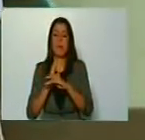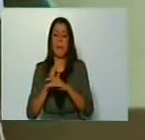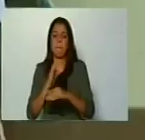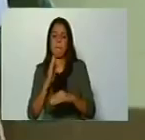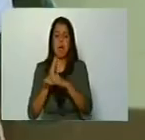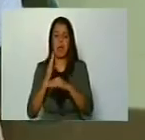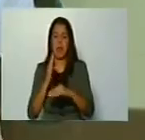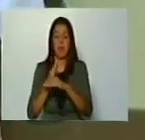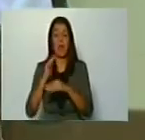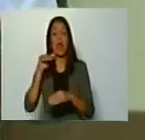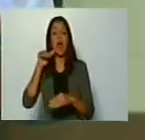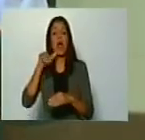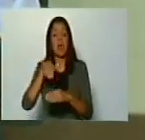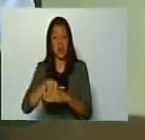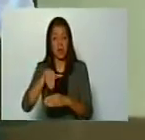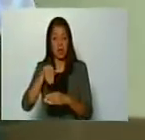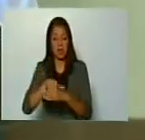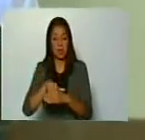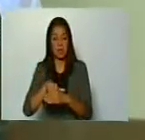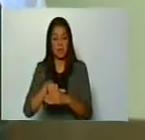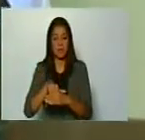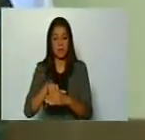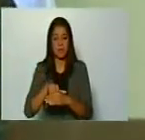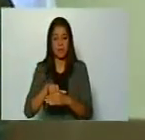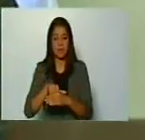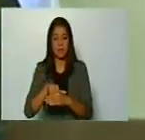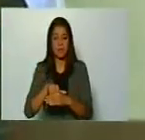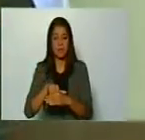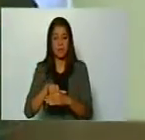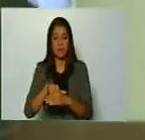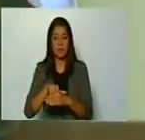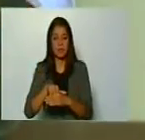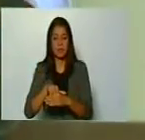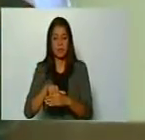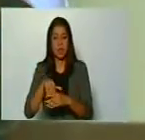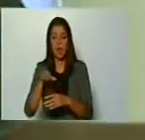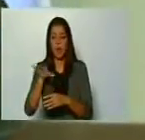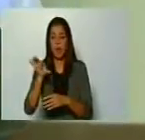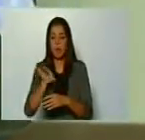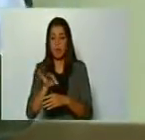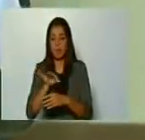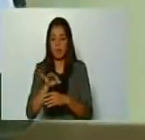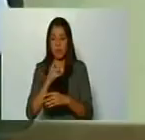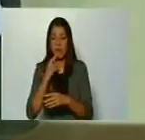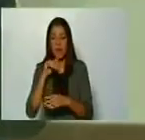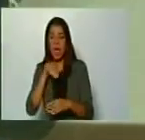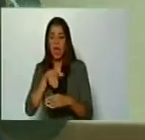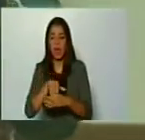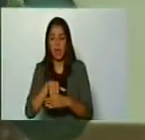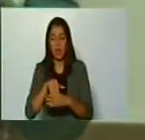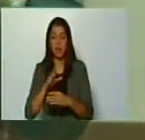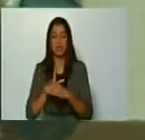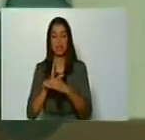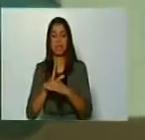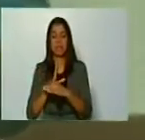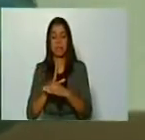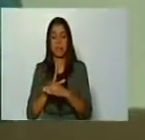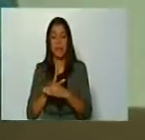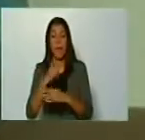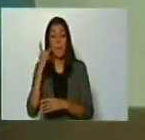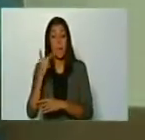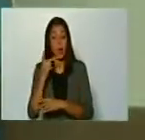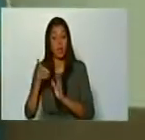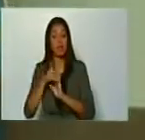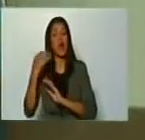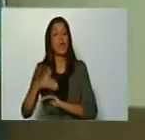fundamental como es el ser elegido y el derecho a elegir. Un derecho político,